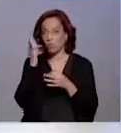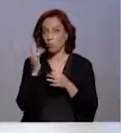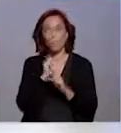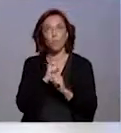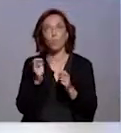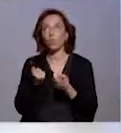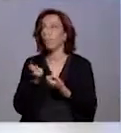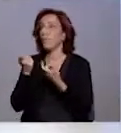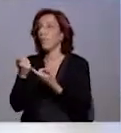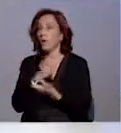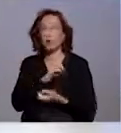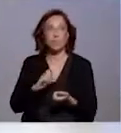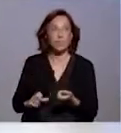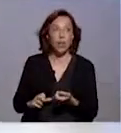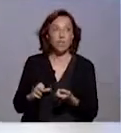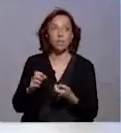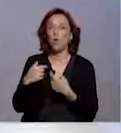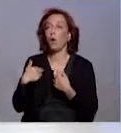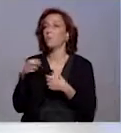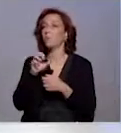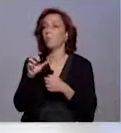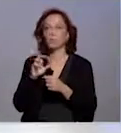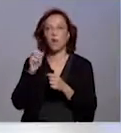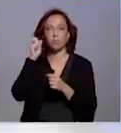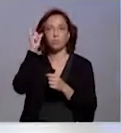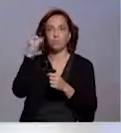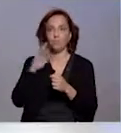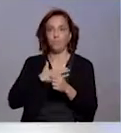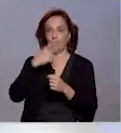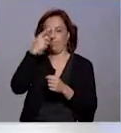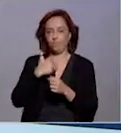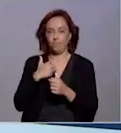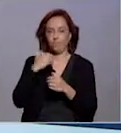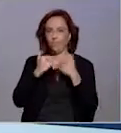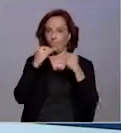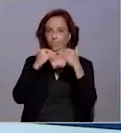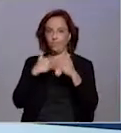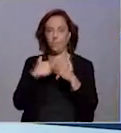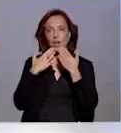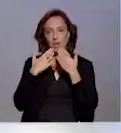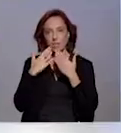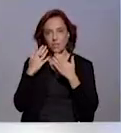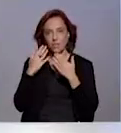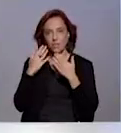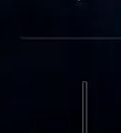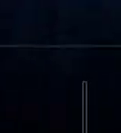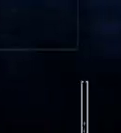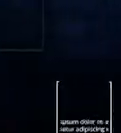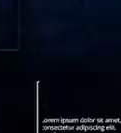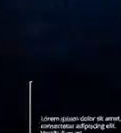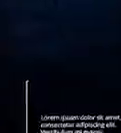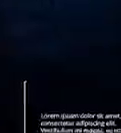asignarse las ni al estado ni a nuestra empresa es nuestra la capacitación que tenemos que hacer gracias por haber estado gustamos gracias a